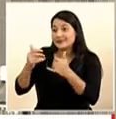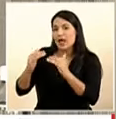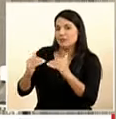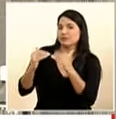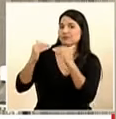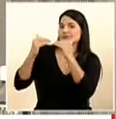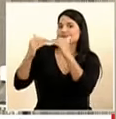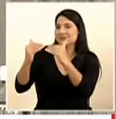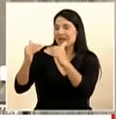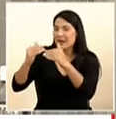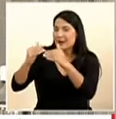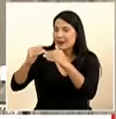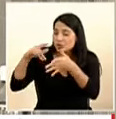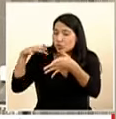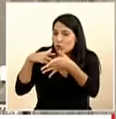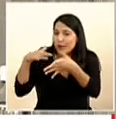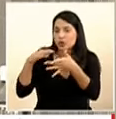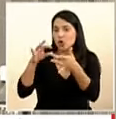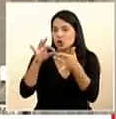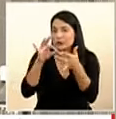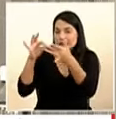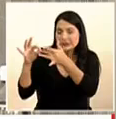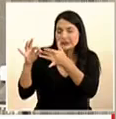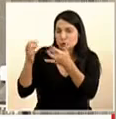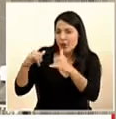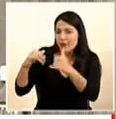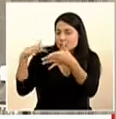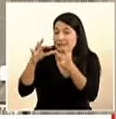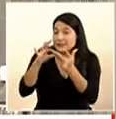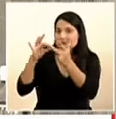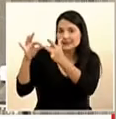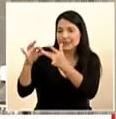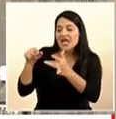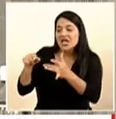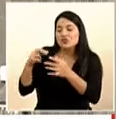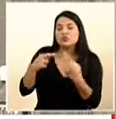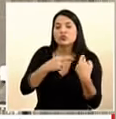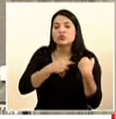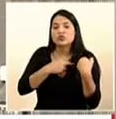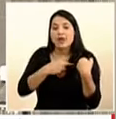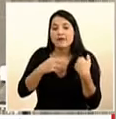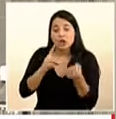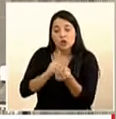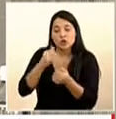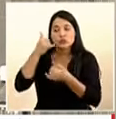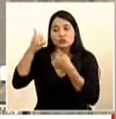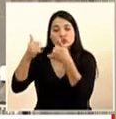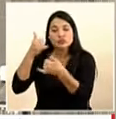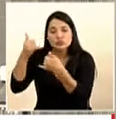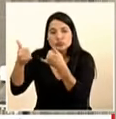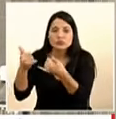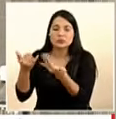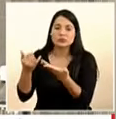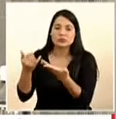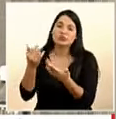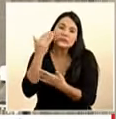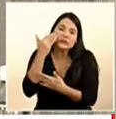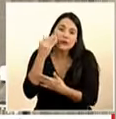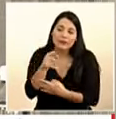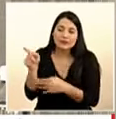estas llamadas telefónicas les contestan todas sus preguntas como podrá imaginar estas personas tienen muchas dudas